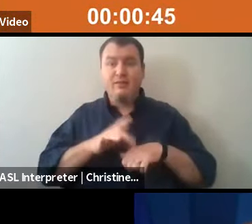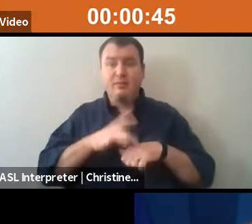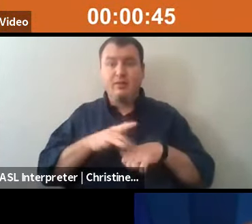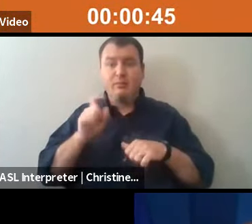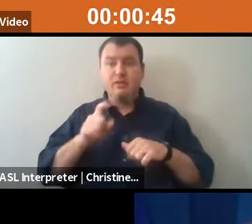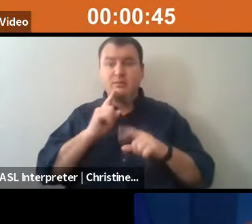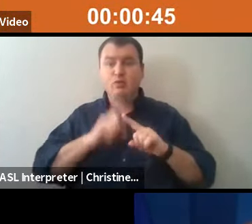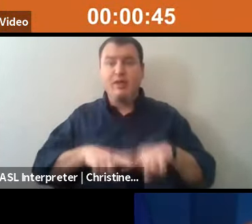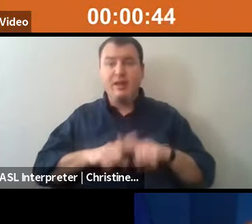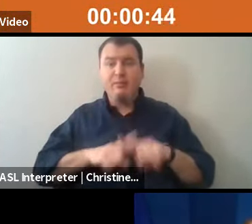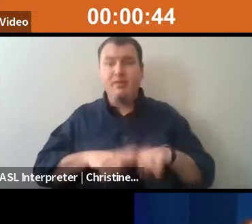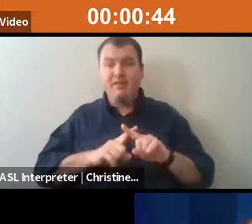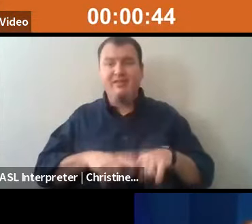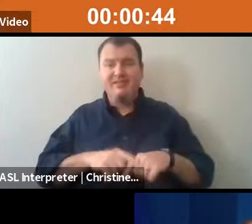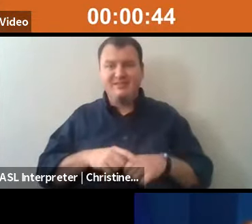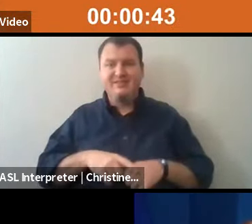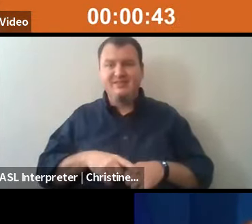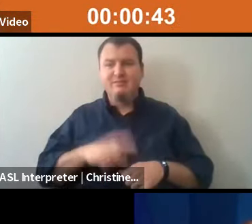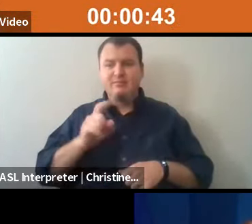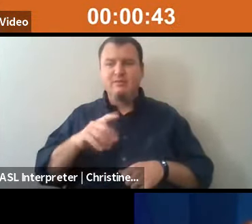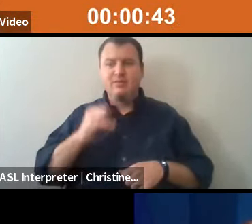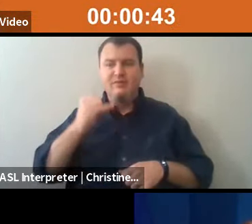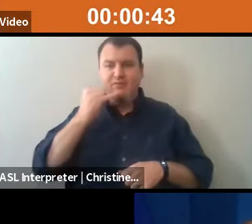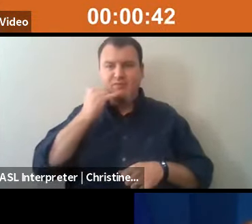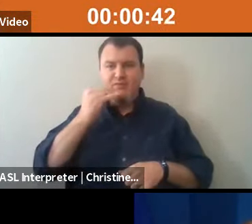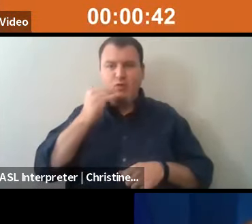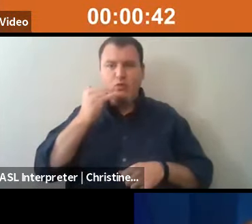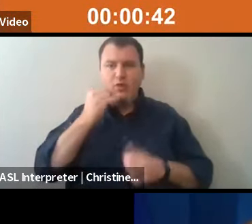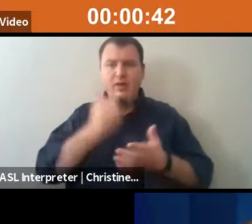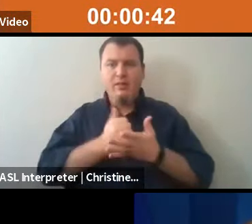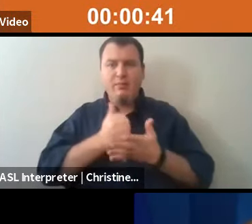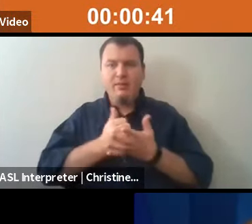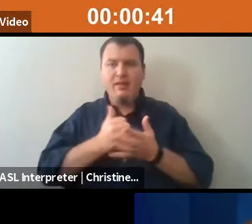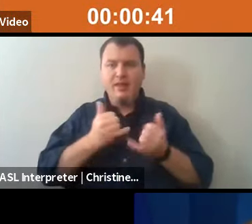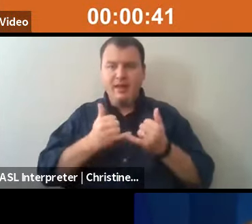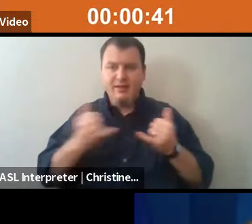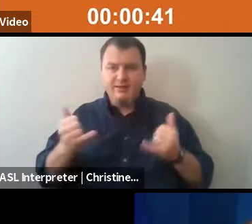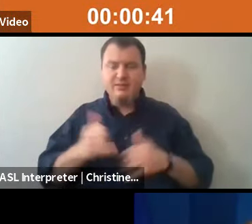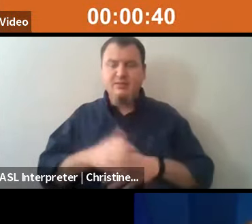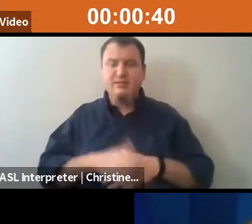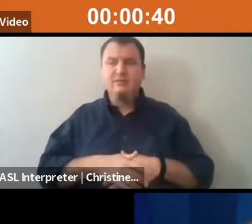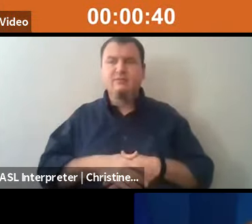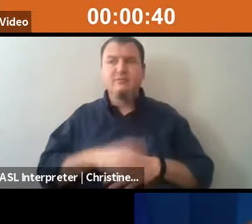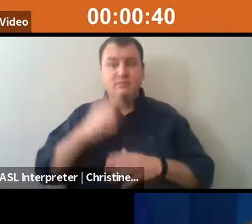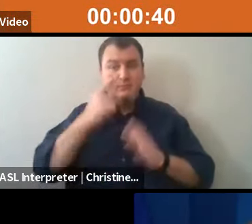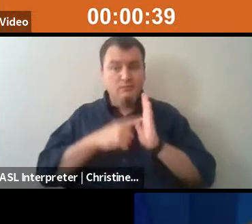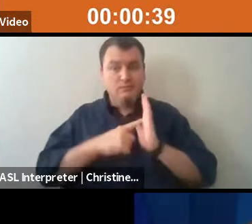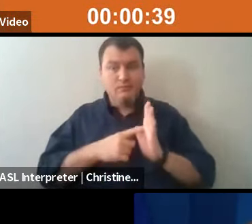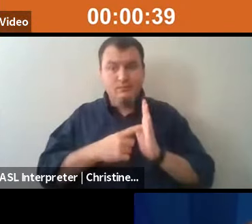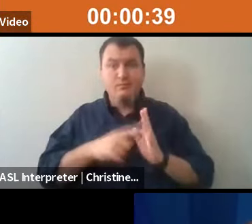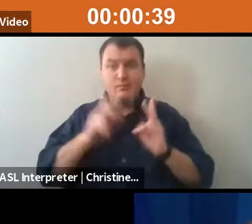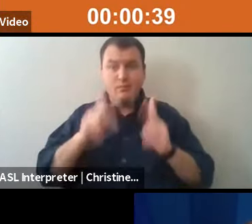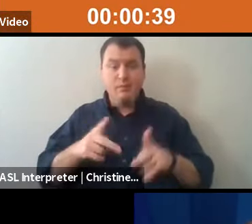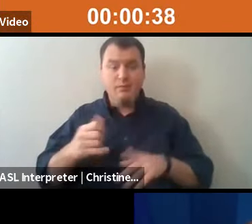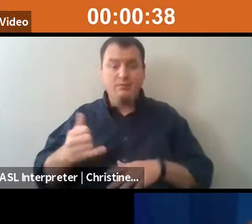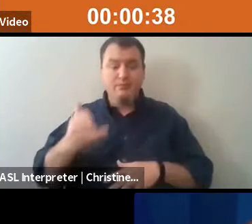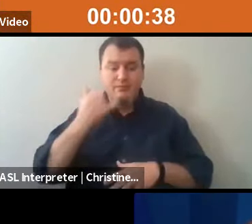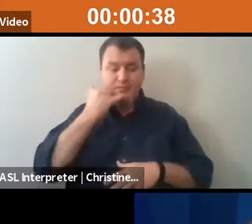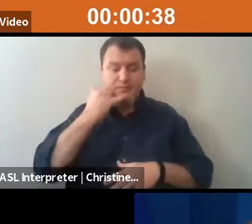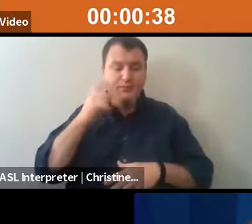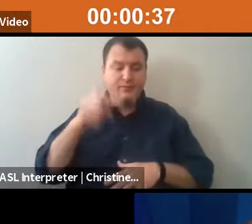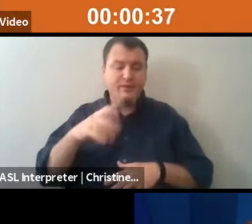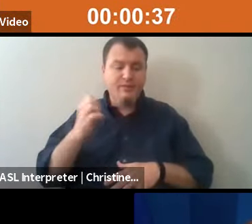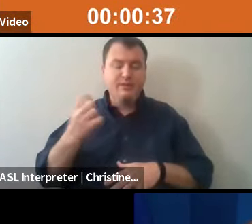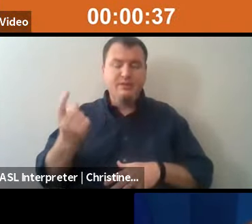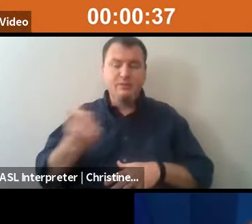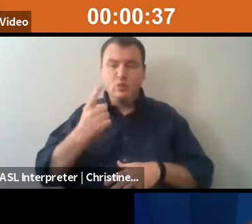de asistencia concretas, específicas, que uno llama y hay algo que ocurre. Y en tercer lugar,